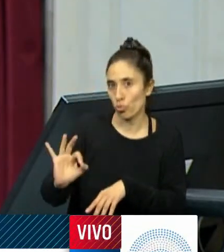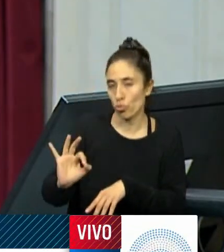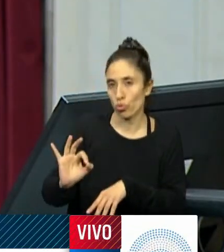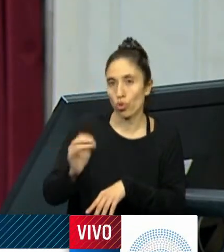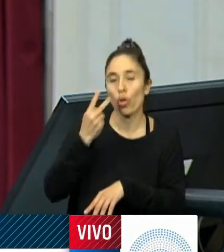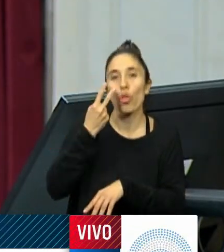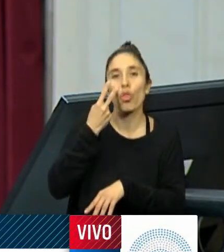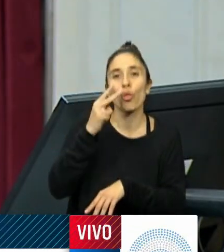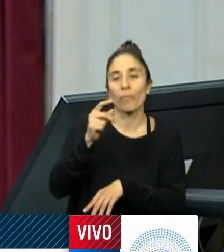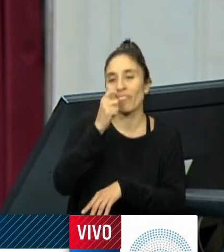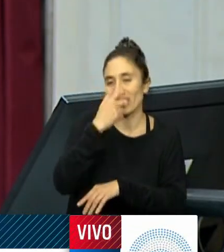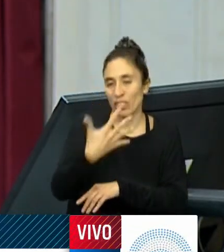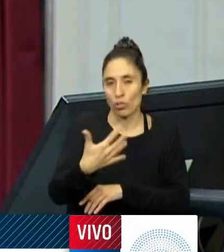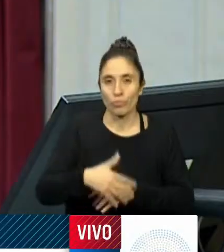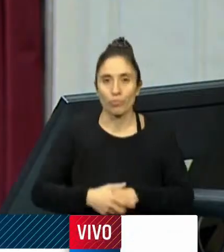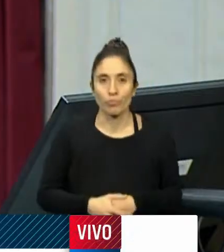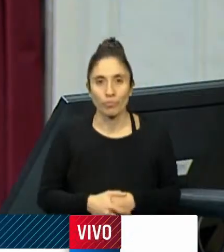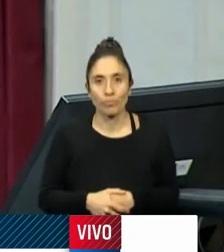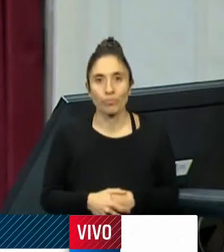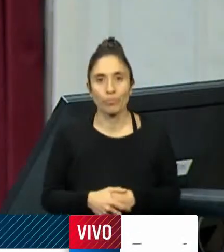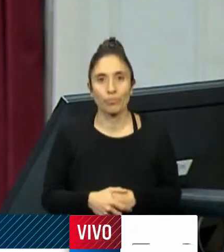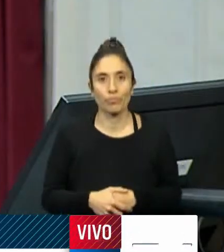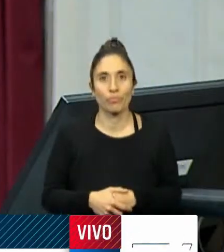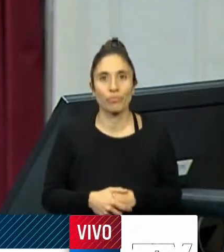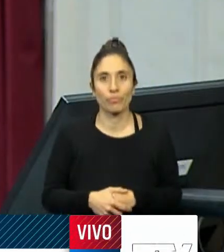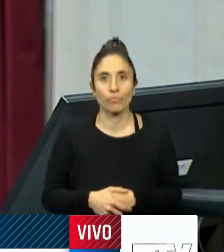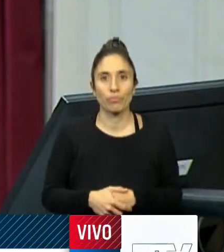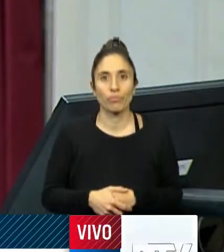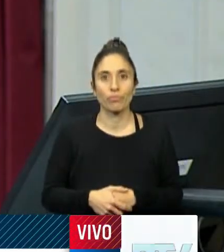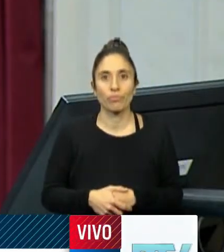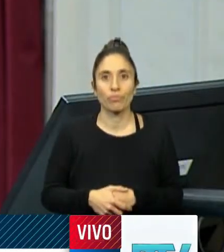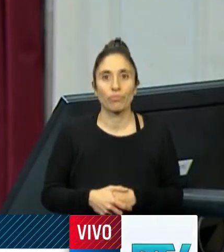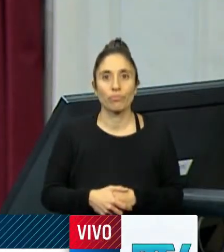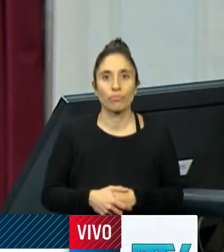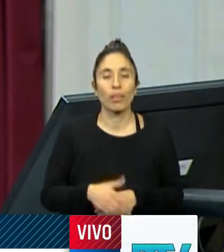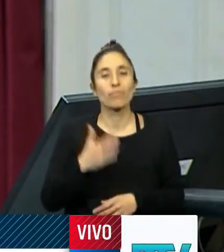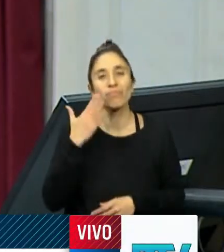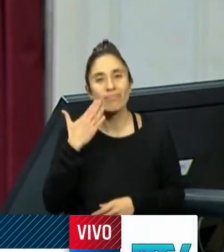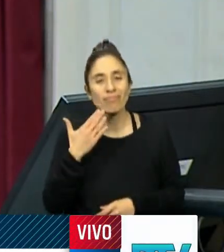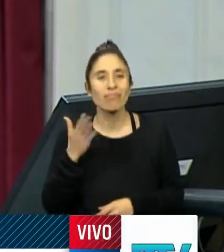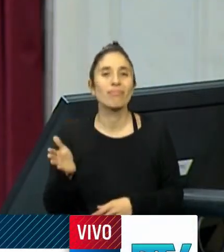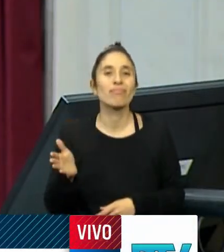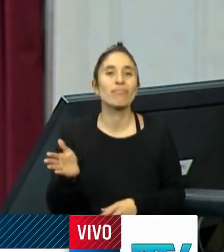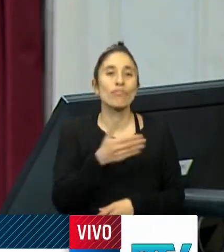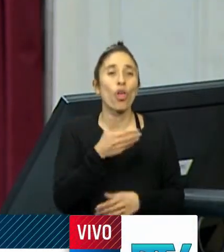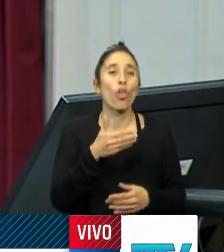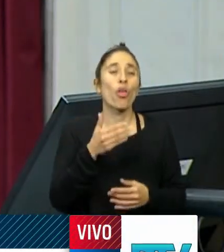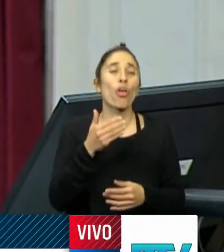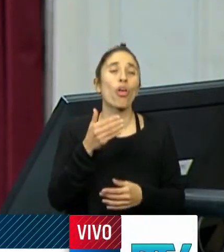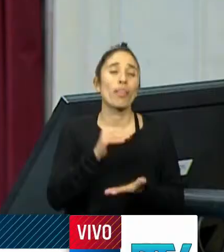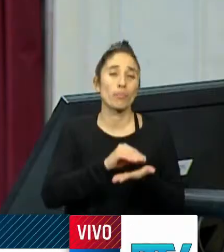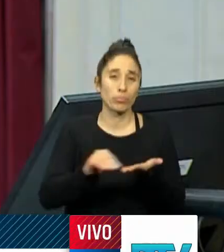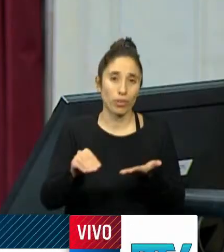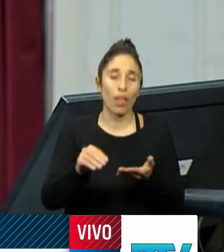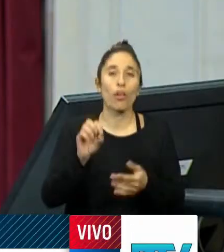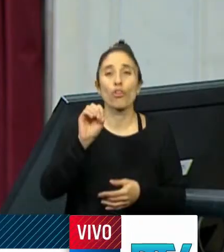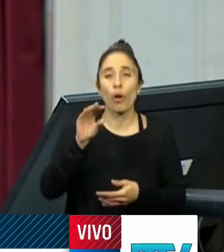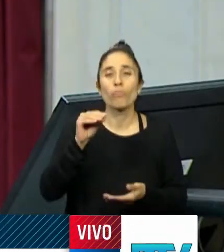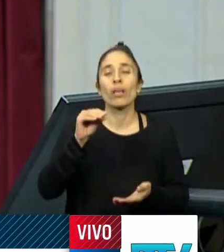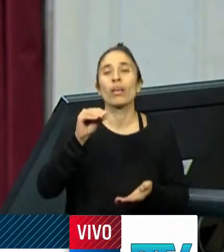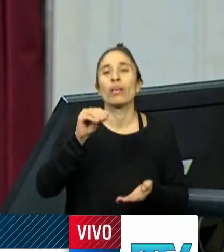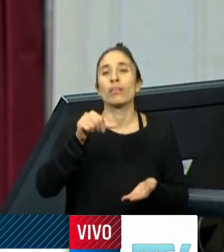de 2025. Por favor, diputados, sírvanse,